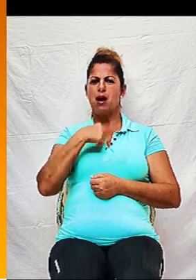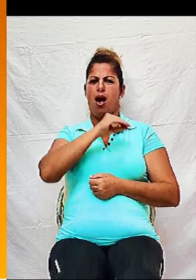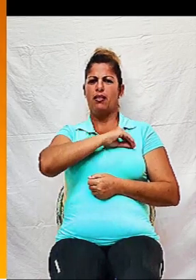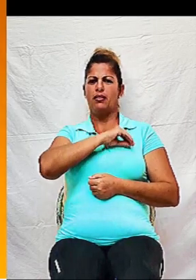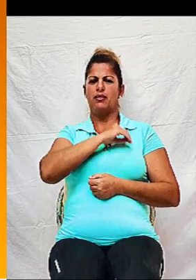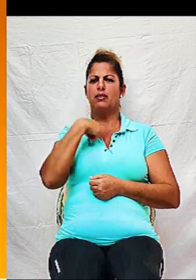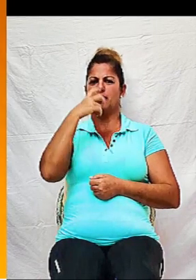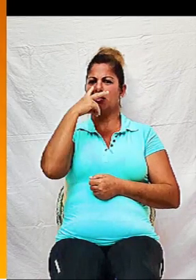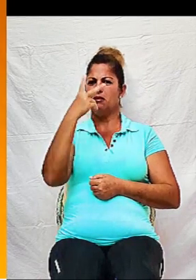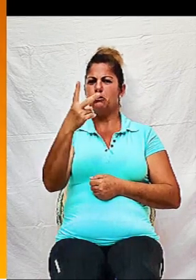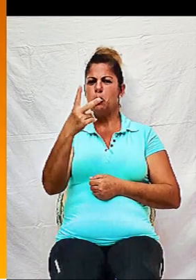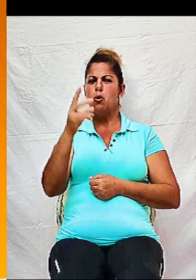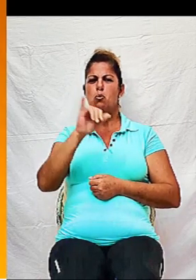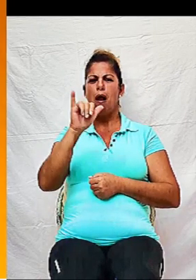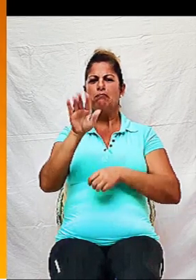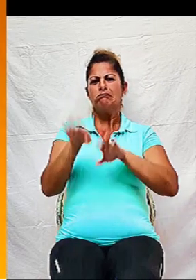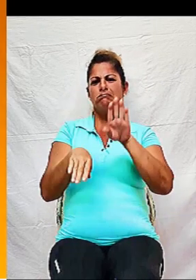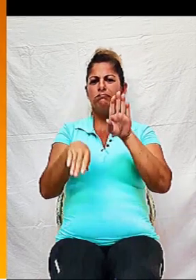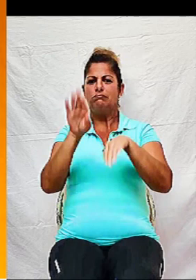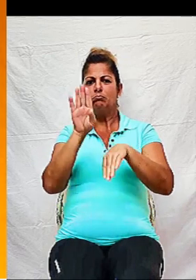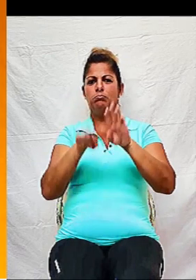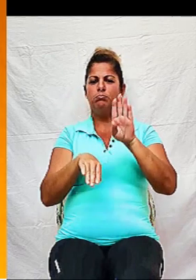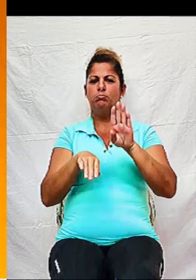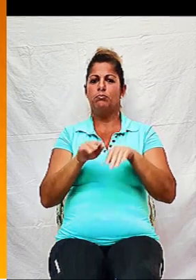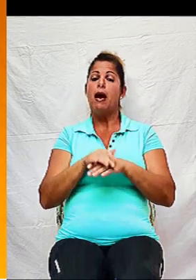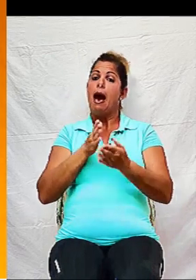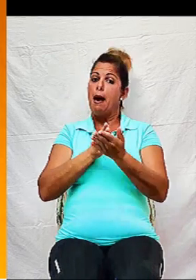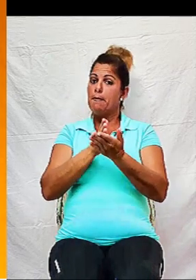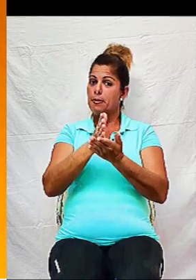¿Ha sido mi atención muy inestable?